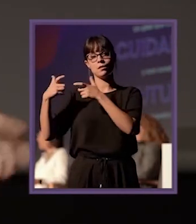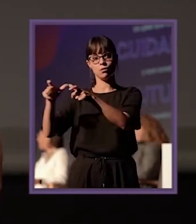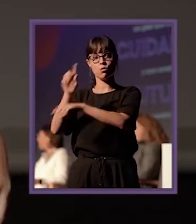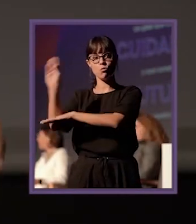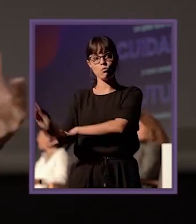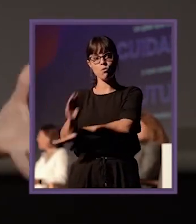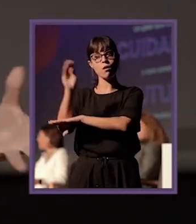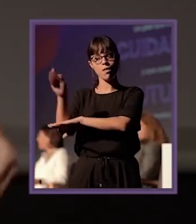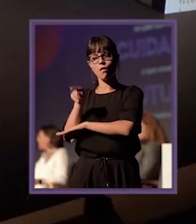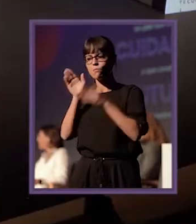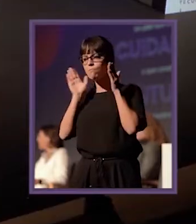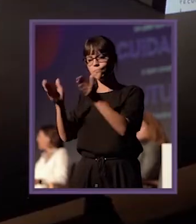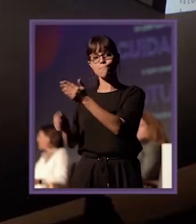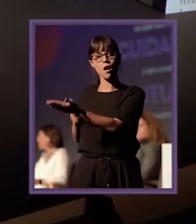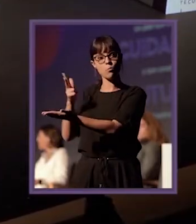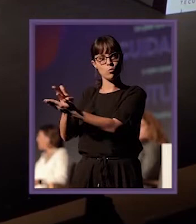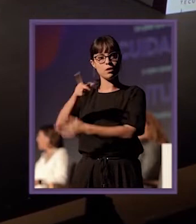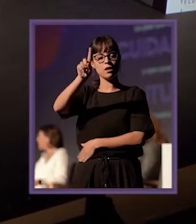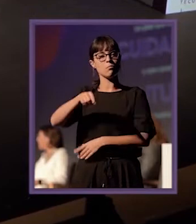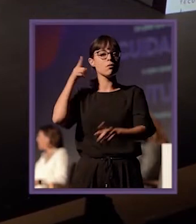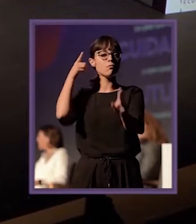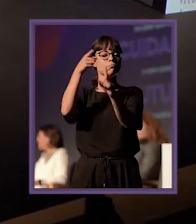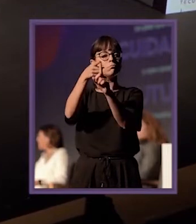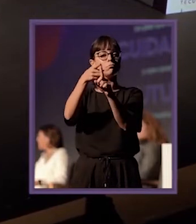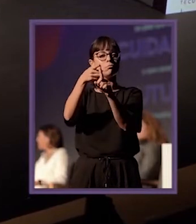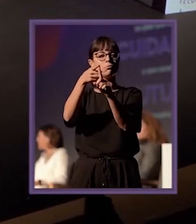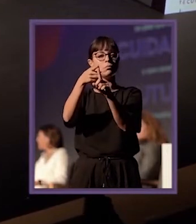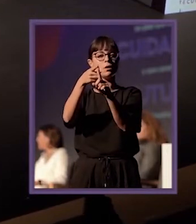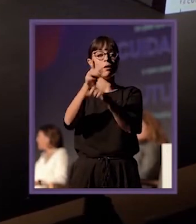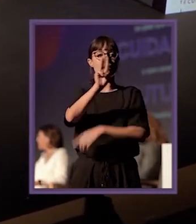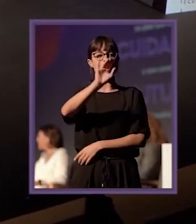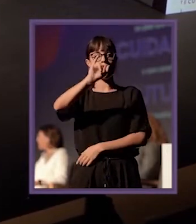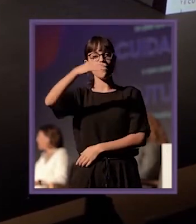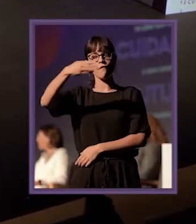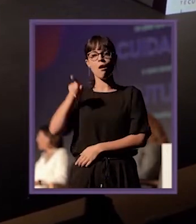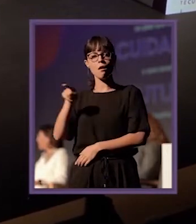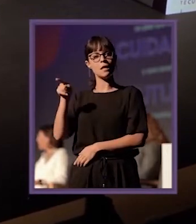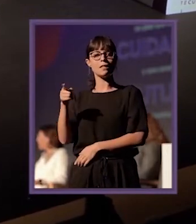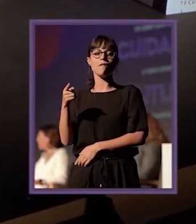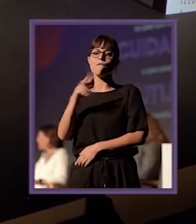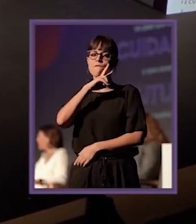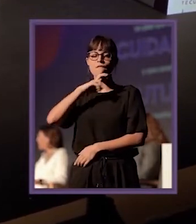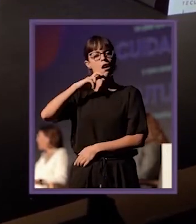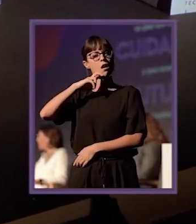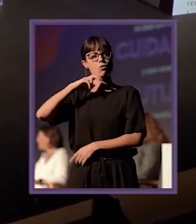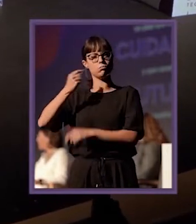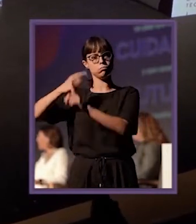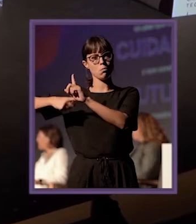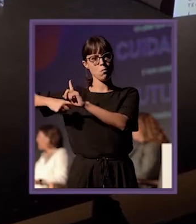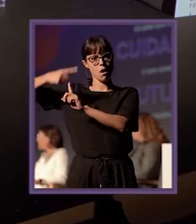los cuidados para que tenga un peso mayor en nuestro PIB. Como les decía antes, nuestra